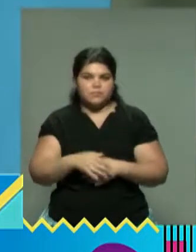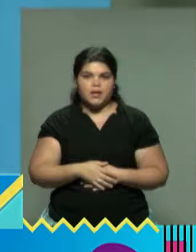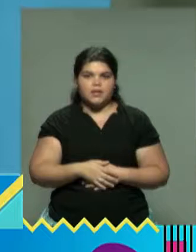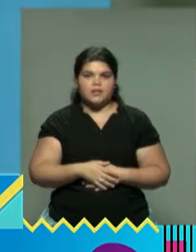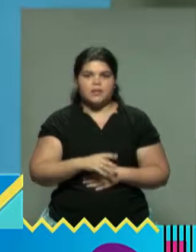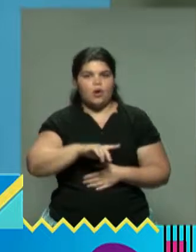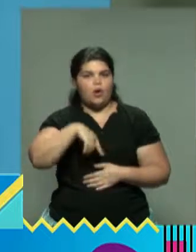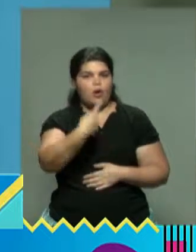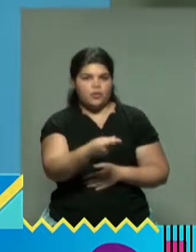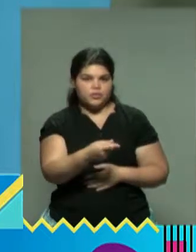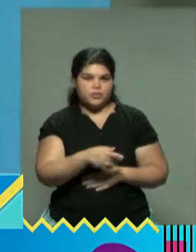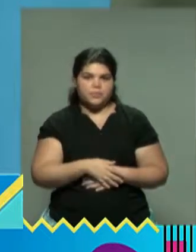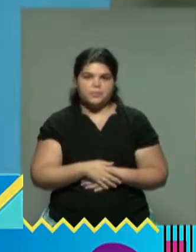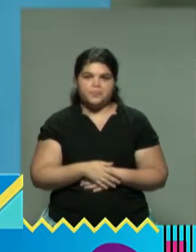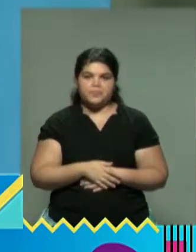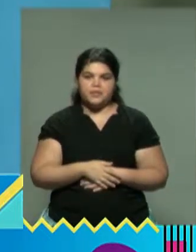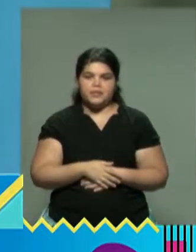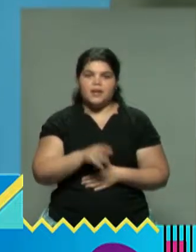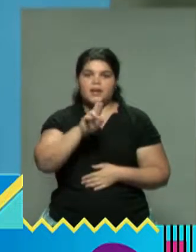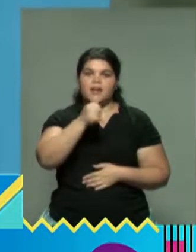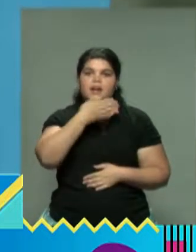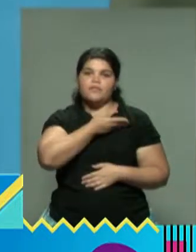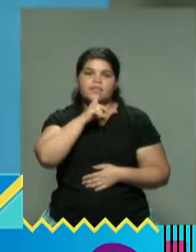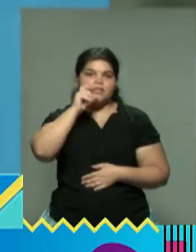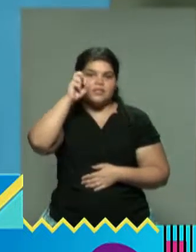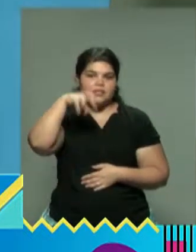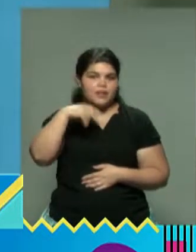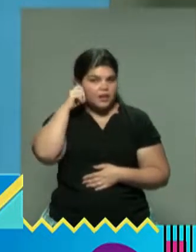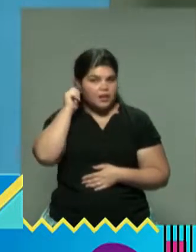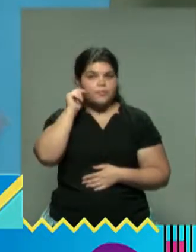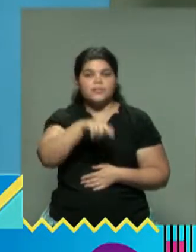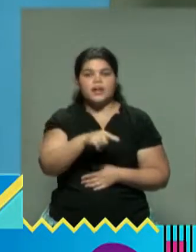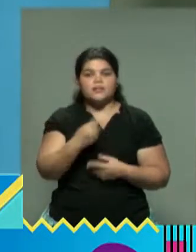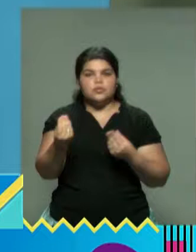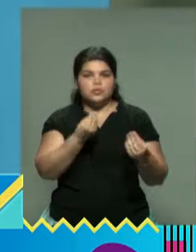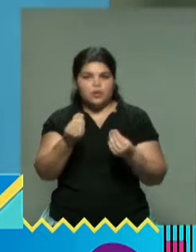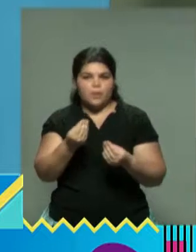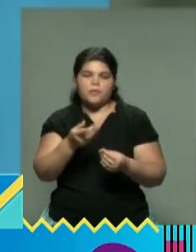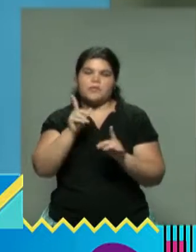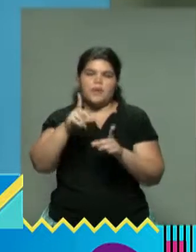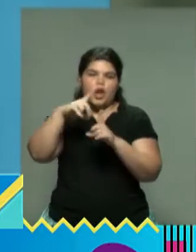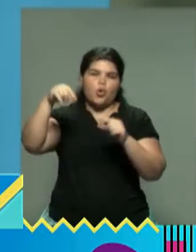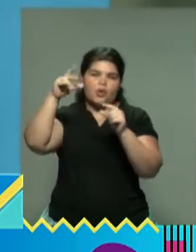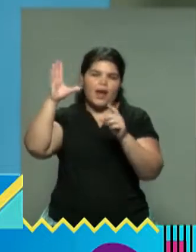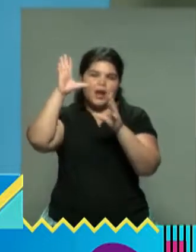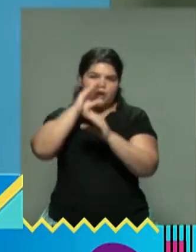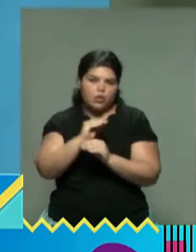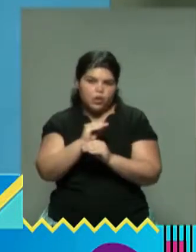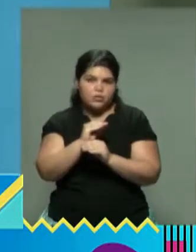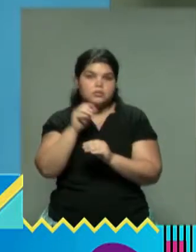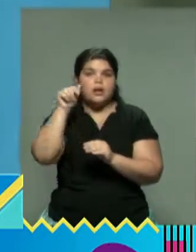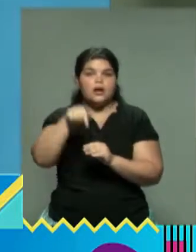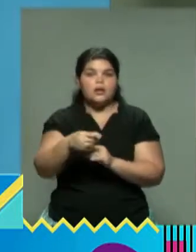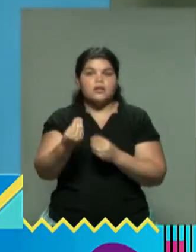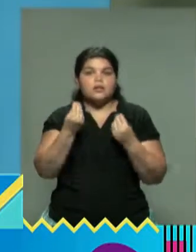Facebook eventos, sobre todo en luna llena, por ejemplo. ¿Cuáles son las pautas que uno tiene que tener en cuenta para poder decir, bueno,